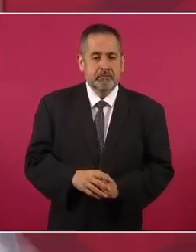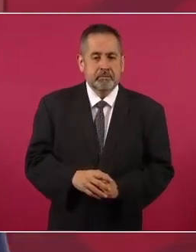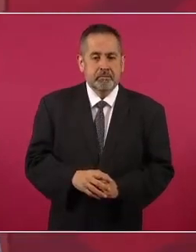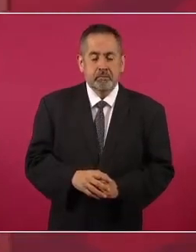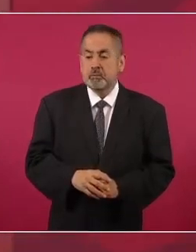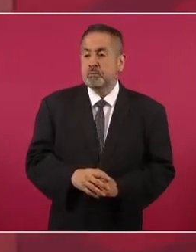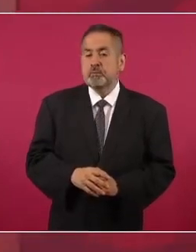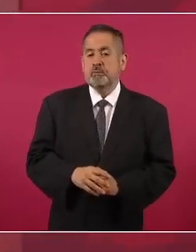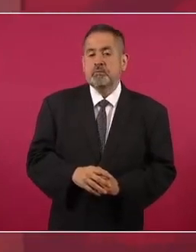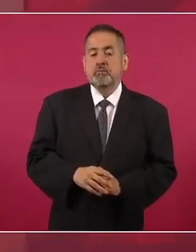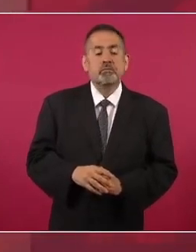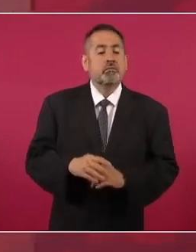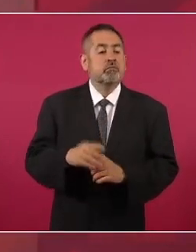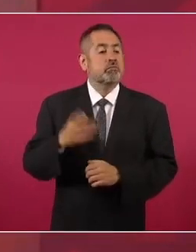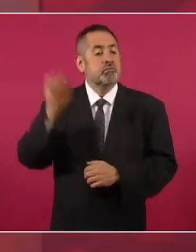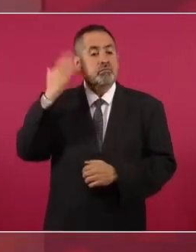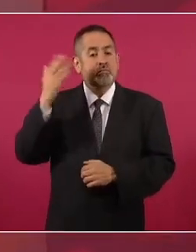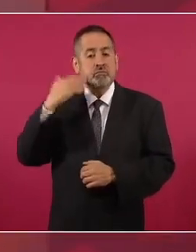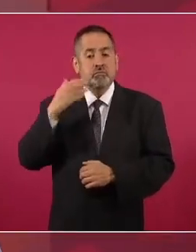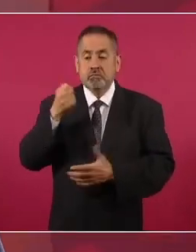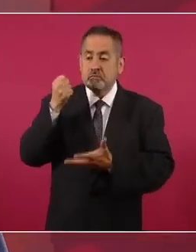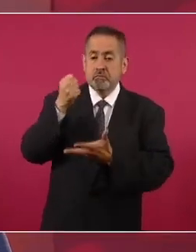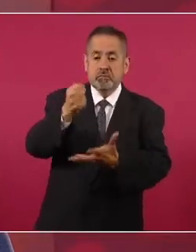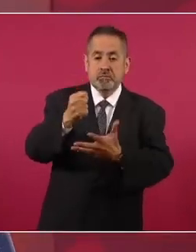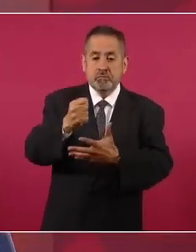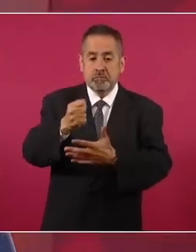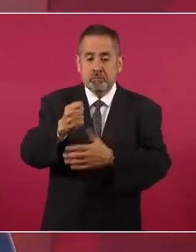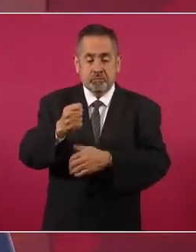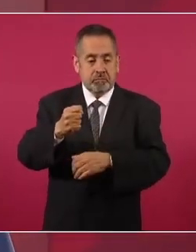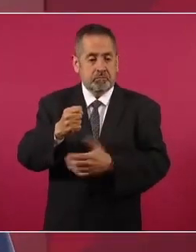aprobaban el presupuesto por unanimidad